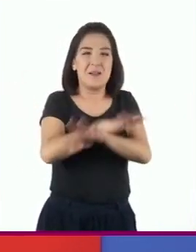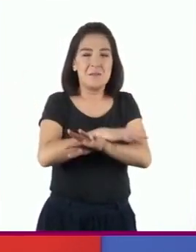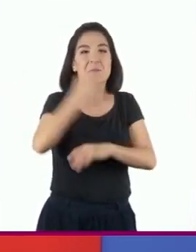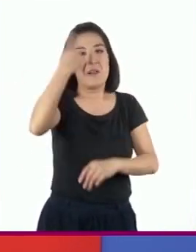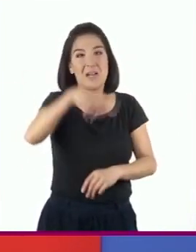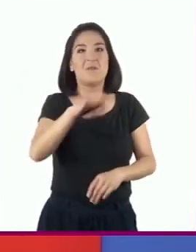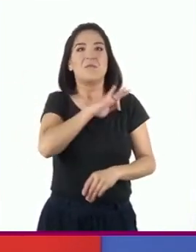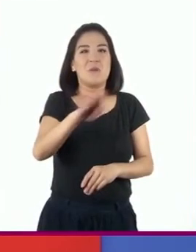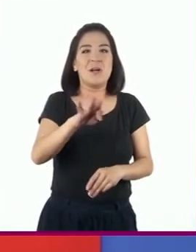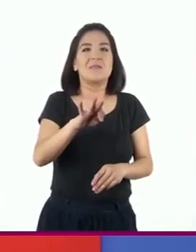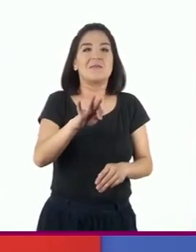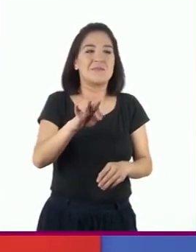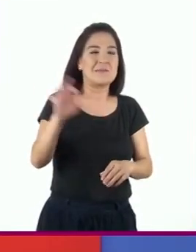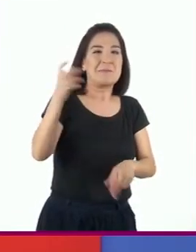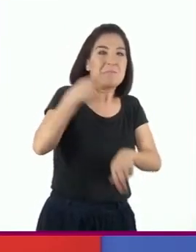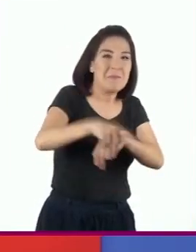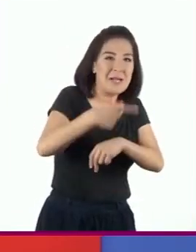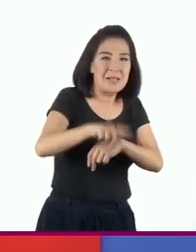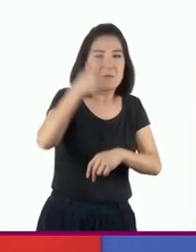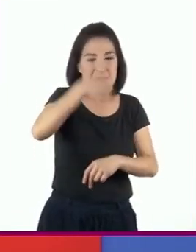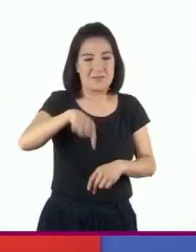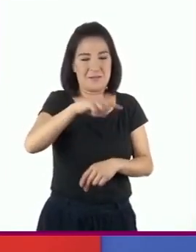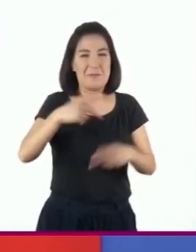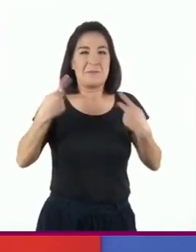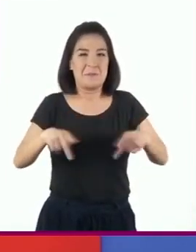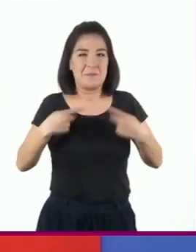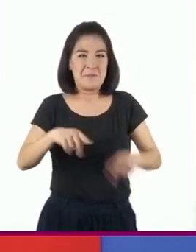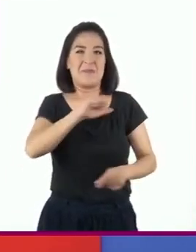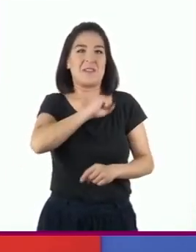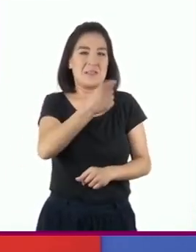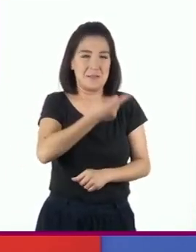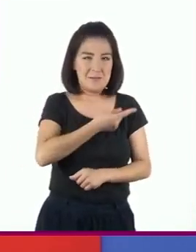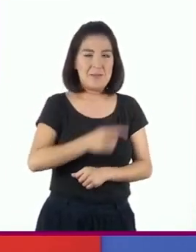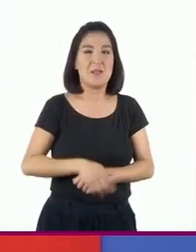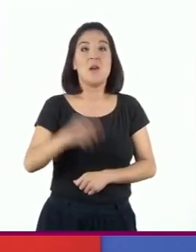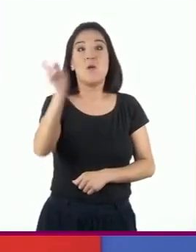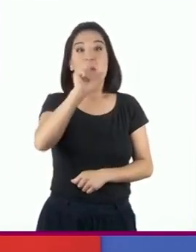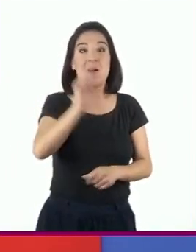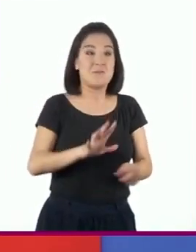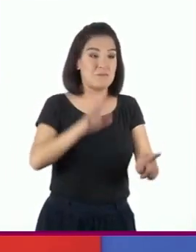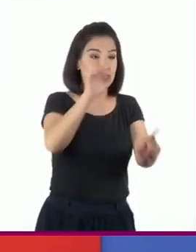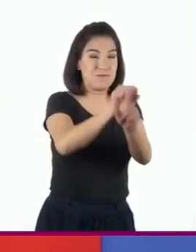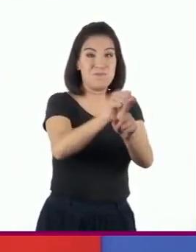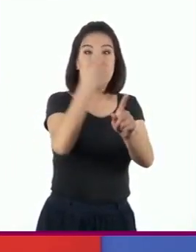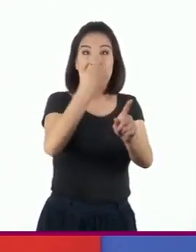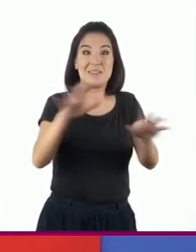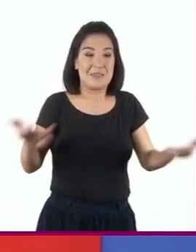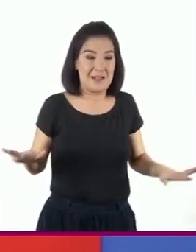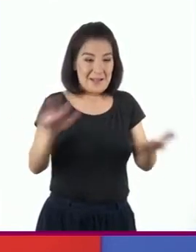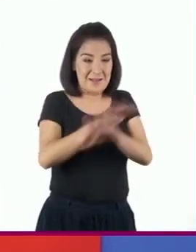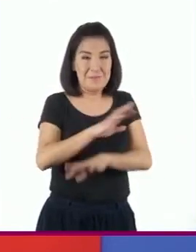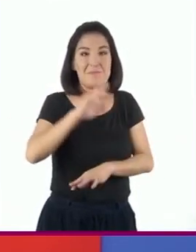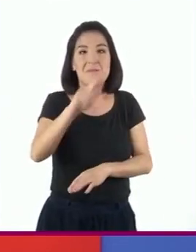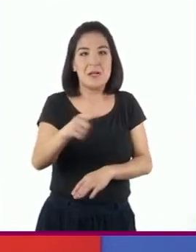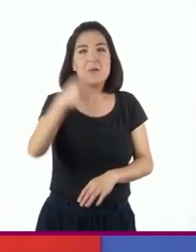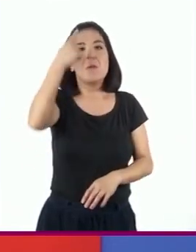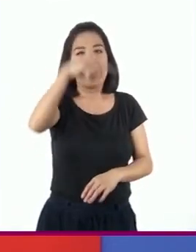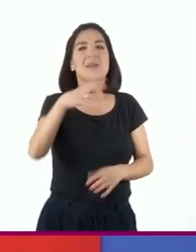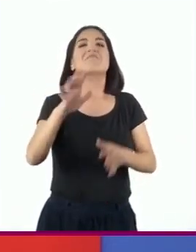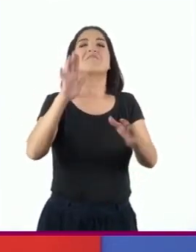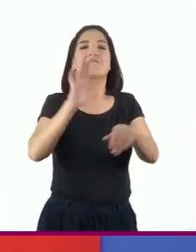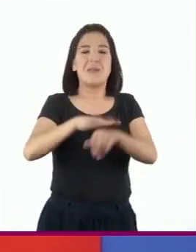adultos maduros. Como resultado, los peces de muchas especies con importancia comercial ahora son tan